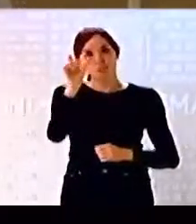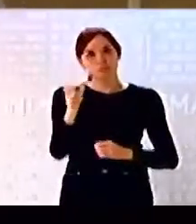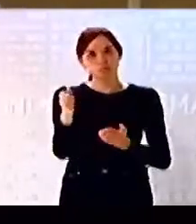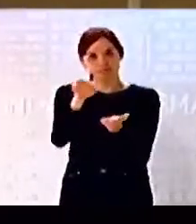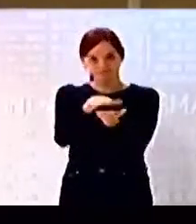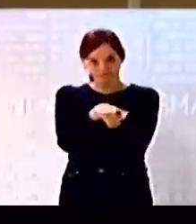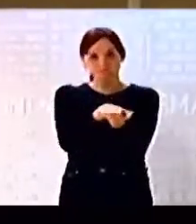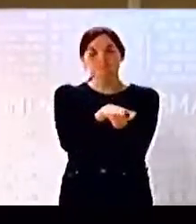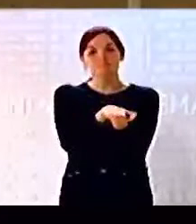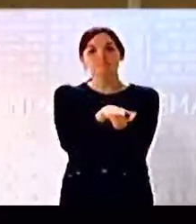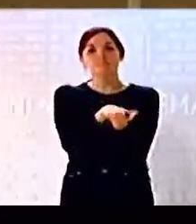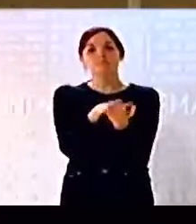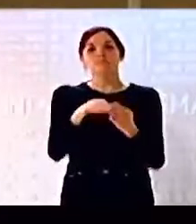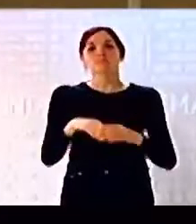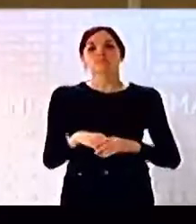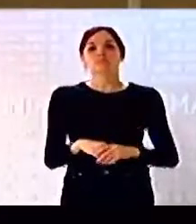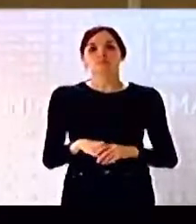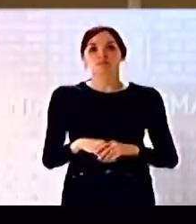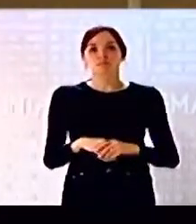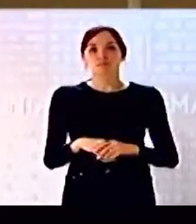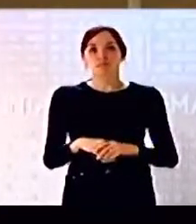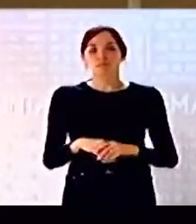persona